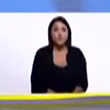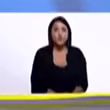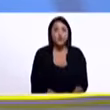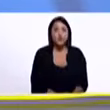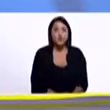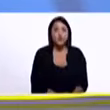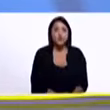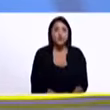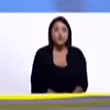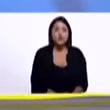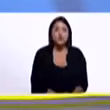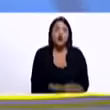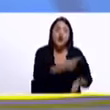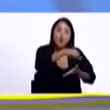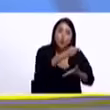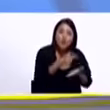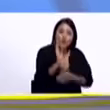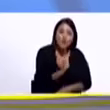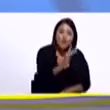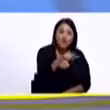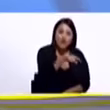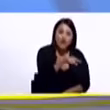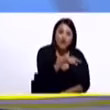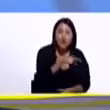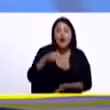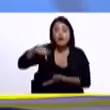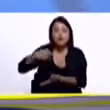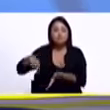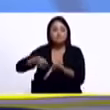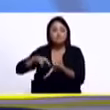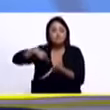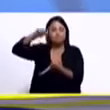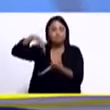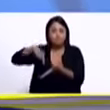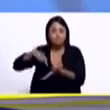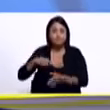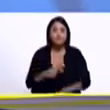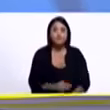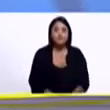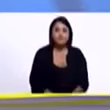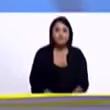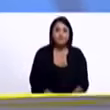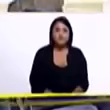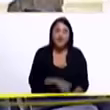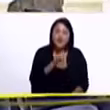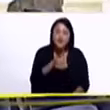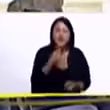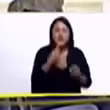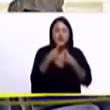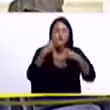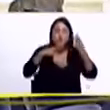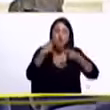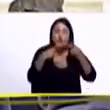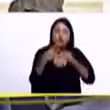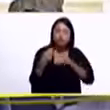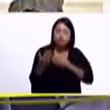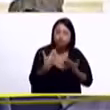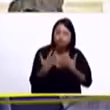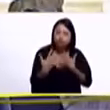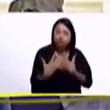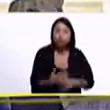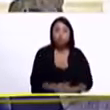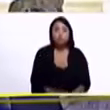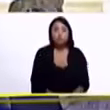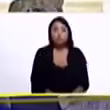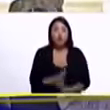Ratificación de los acuerdos de Barbados, considerando que solo mediante el diálogo político y la negociación se pueden